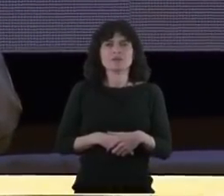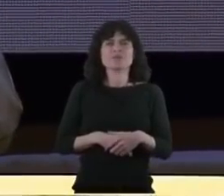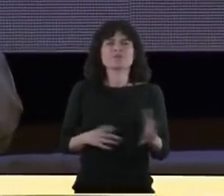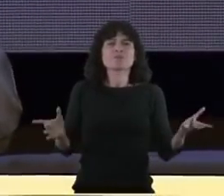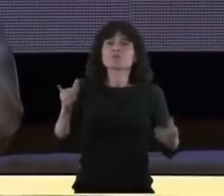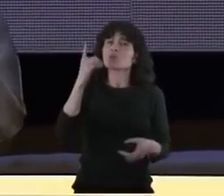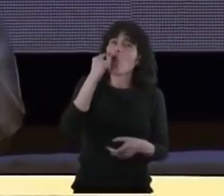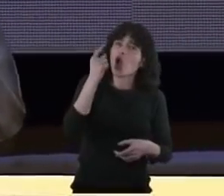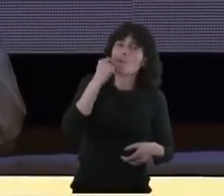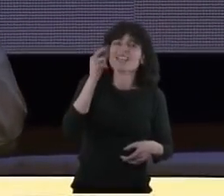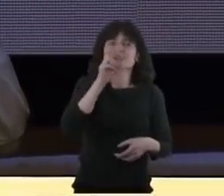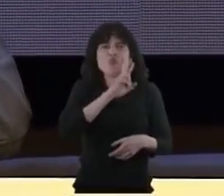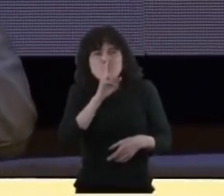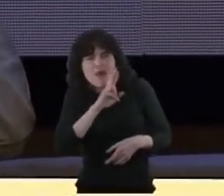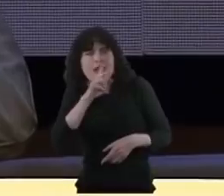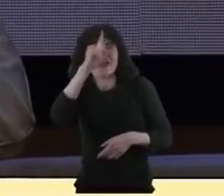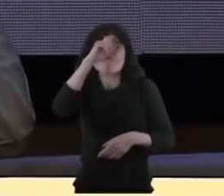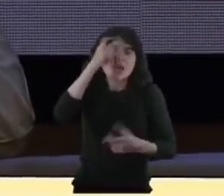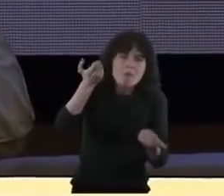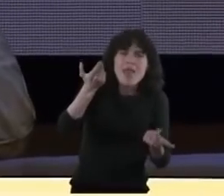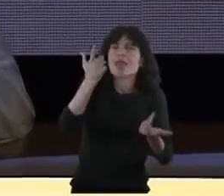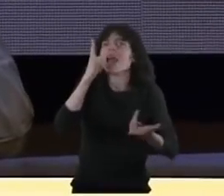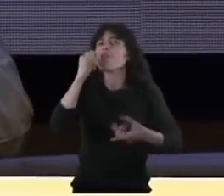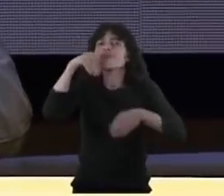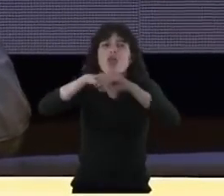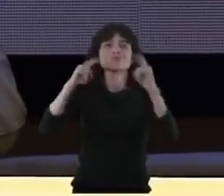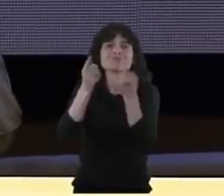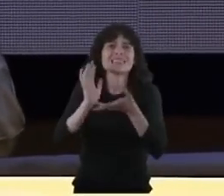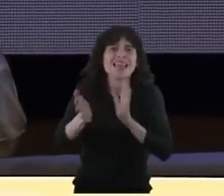Hombres y mujeres, enfermeros, enfermeras, terapistas,